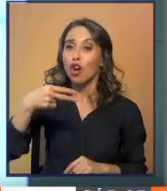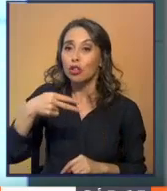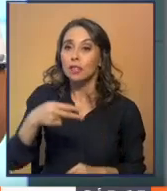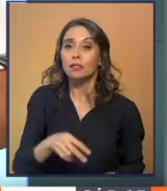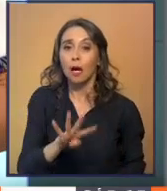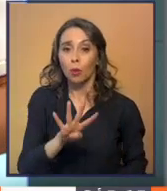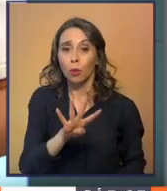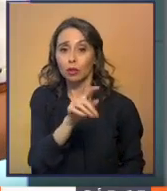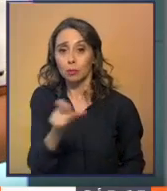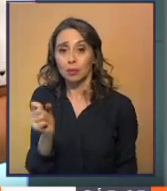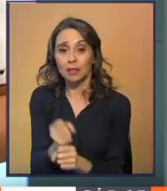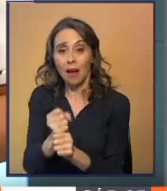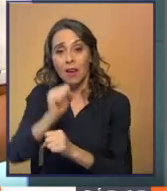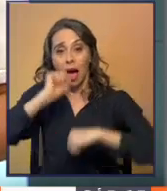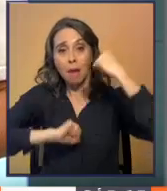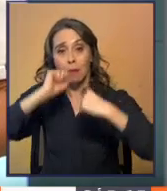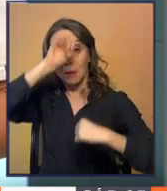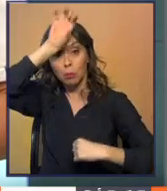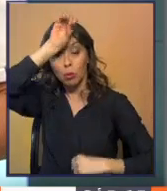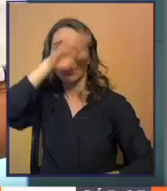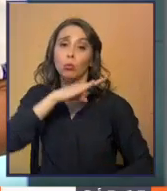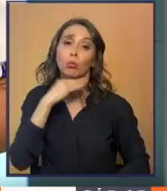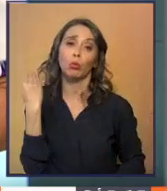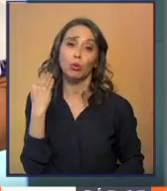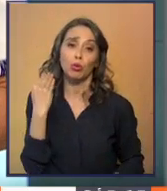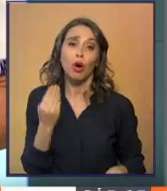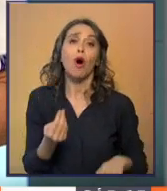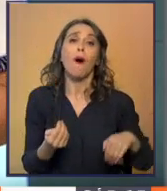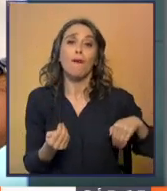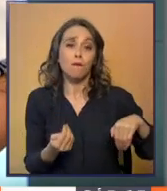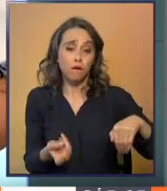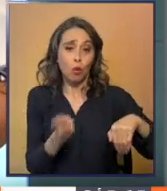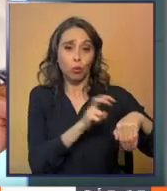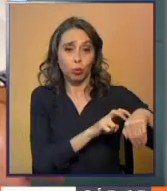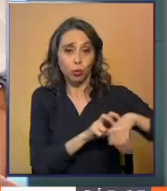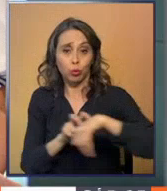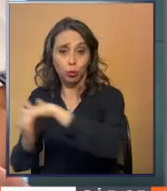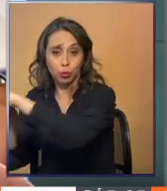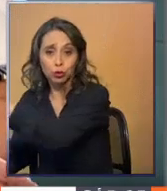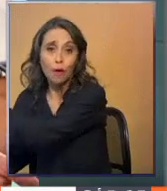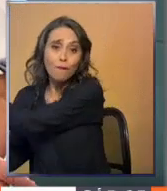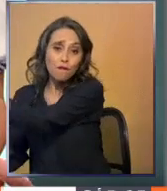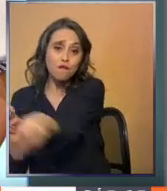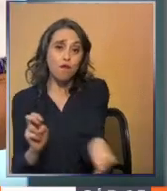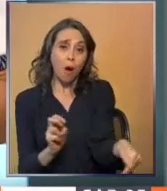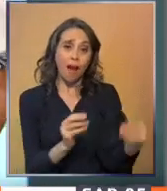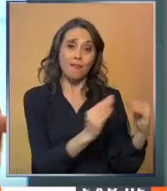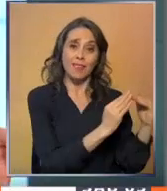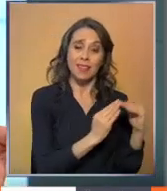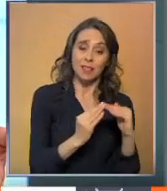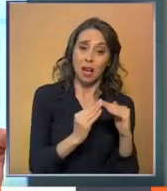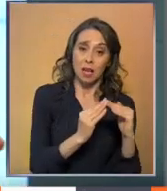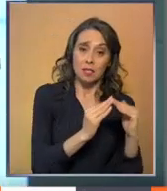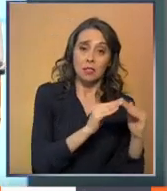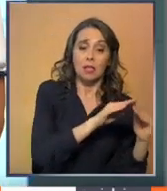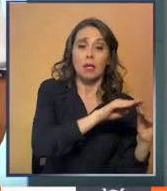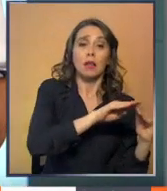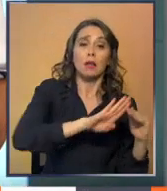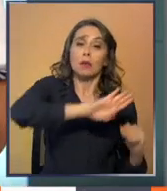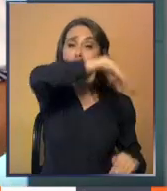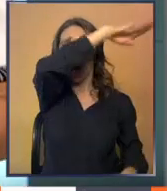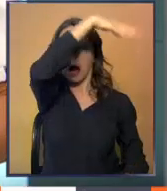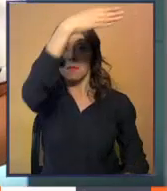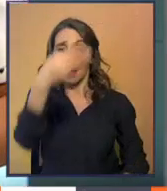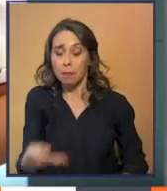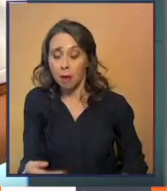Cuatro trabajadores de una minera murieron cuando el bus en que retornaban a sus hogares desbarrancó. Un hecho alarmante que pone sobre